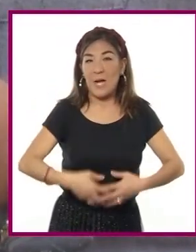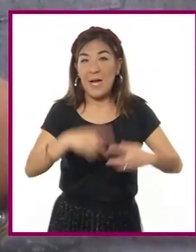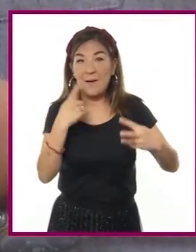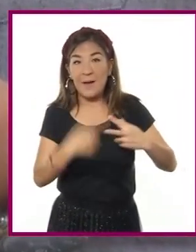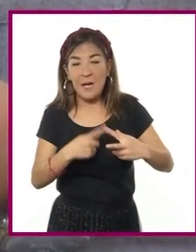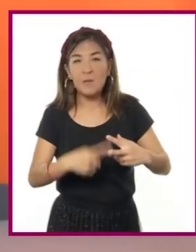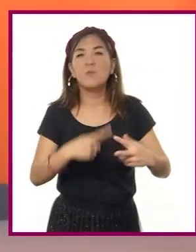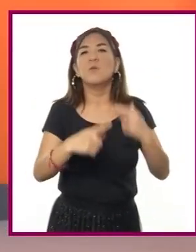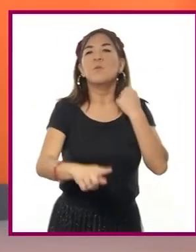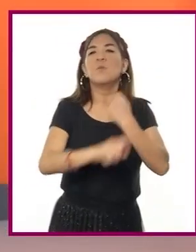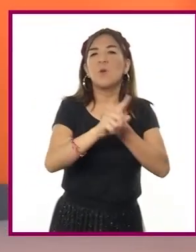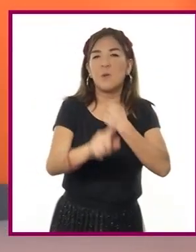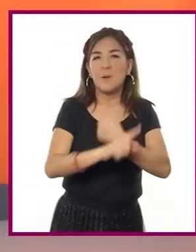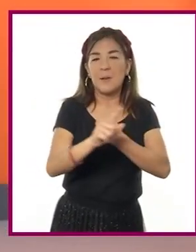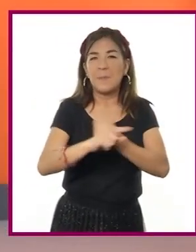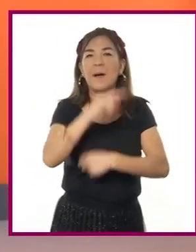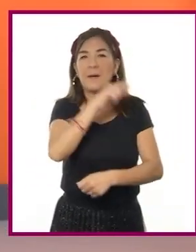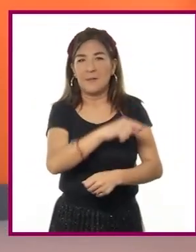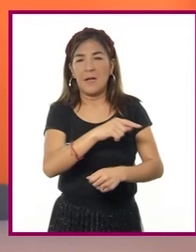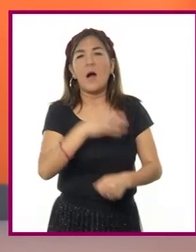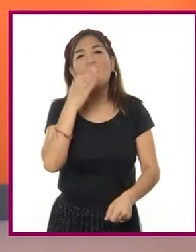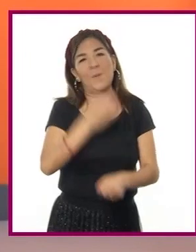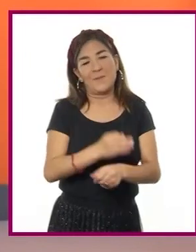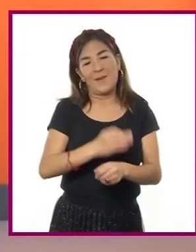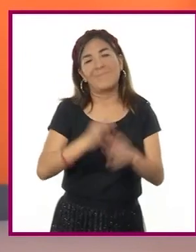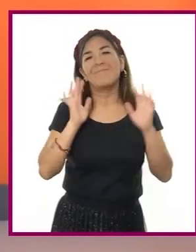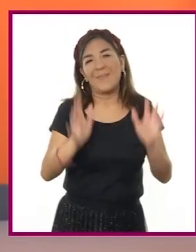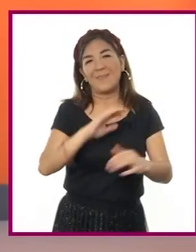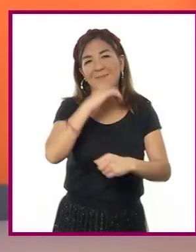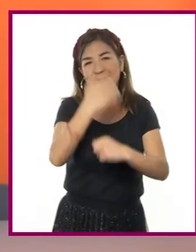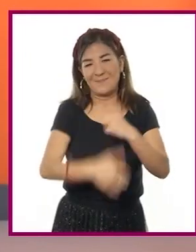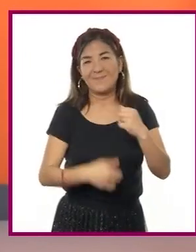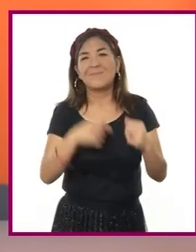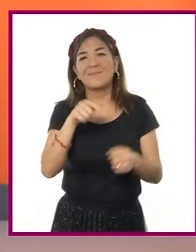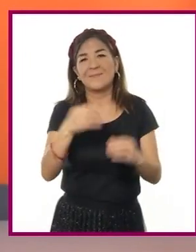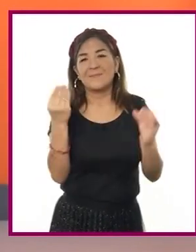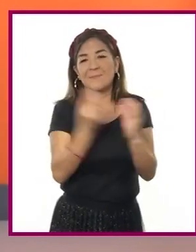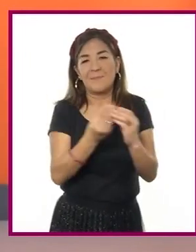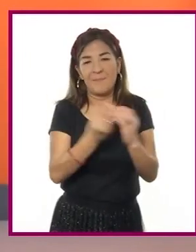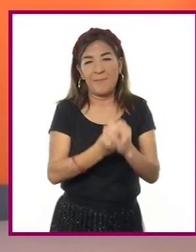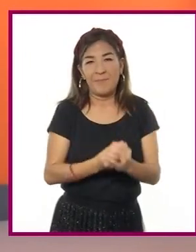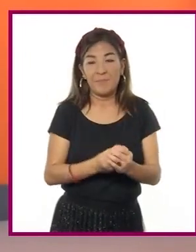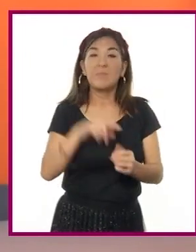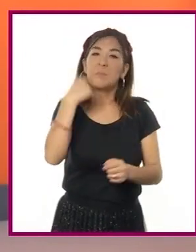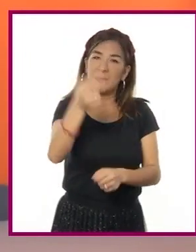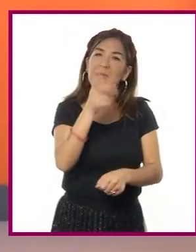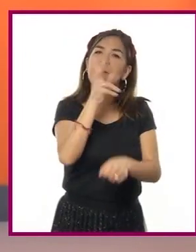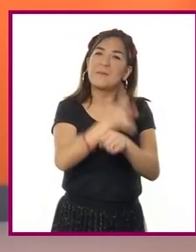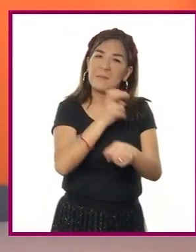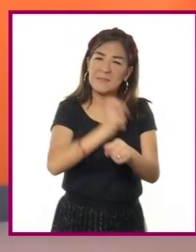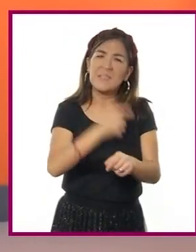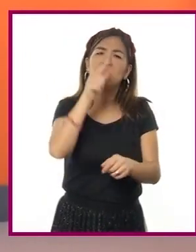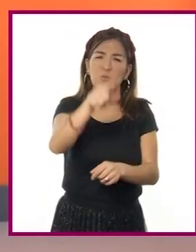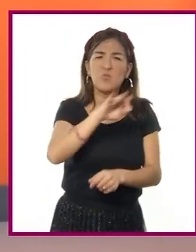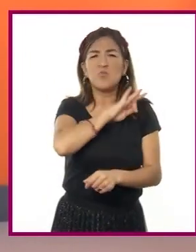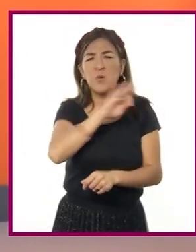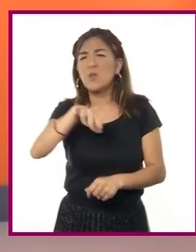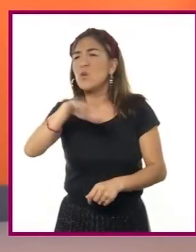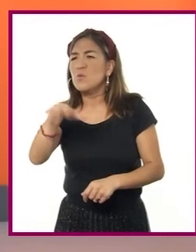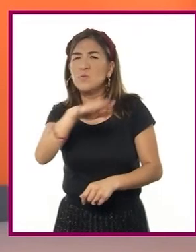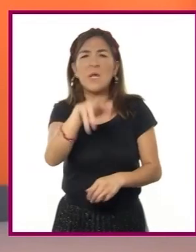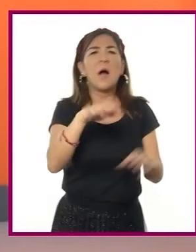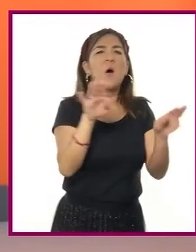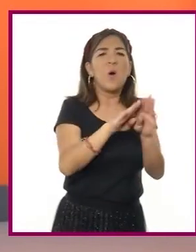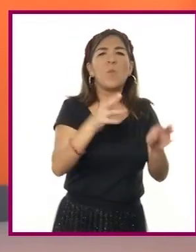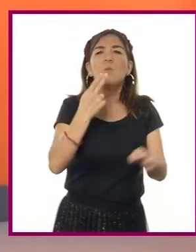y problemas. Así, hemos llegado al final de la sesión. Las y los invito a buscar a su alrededor